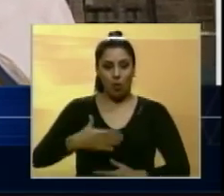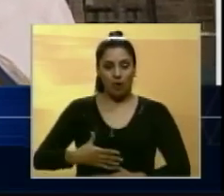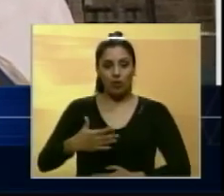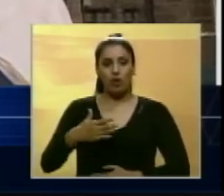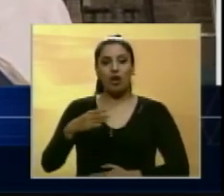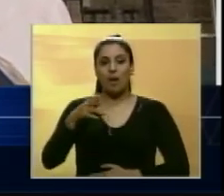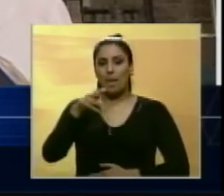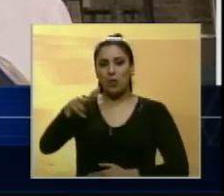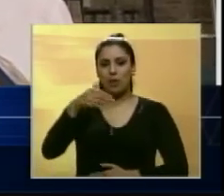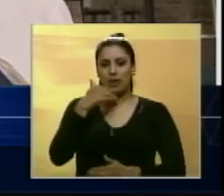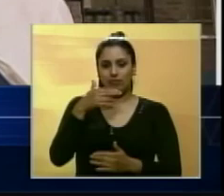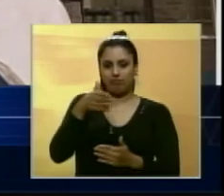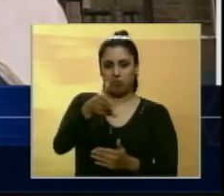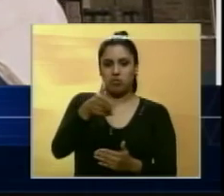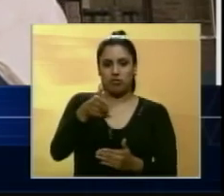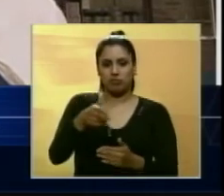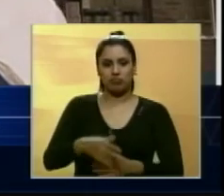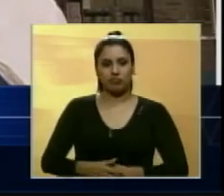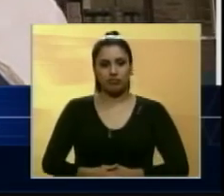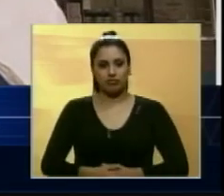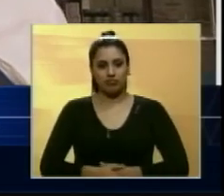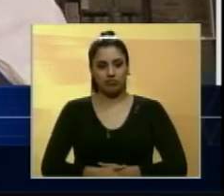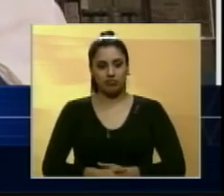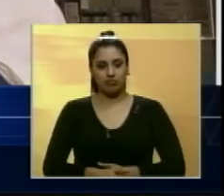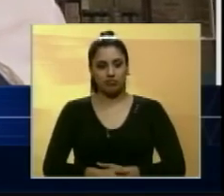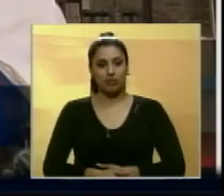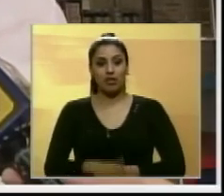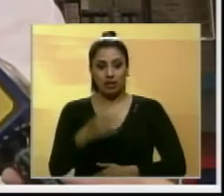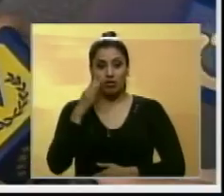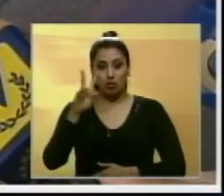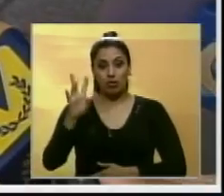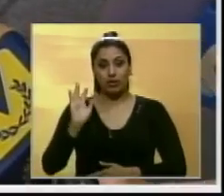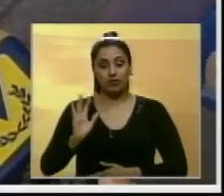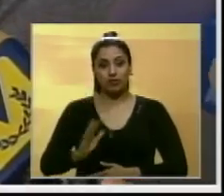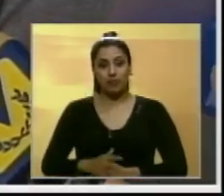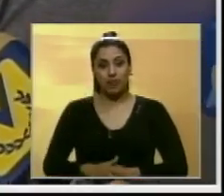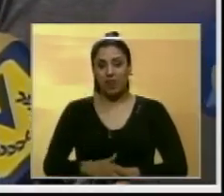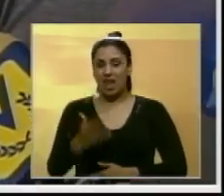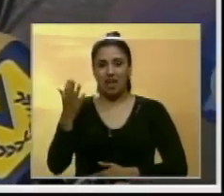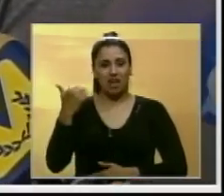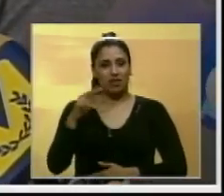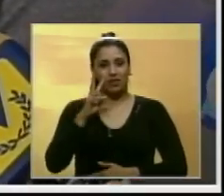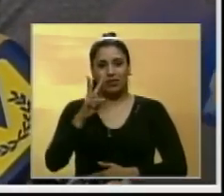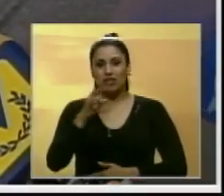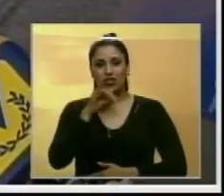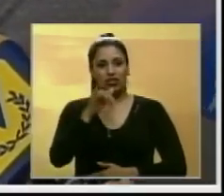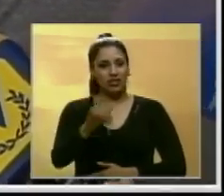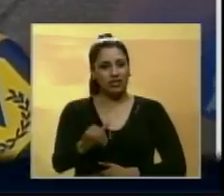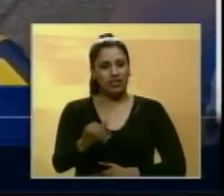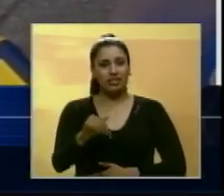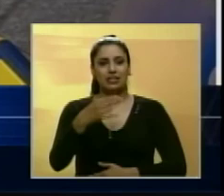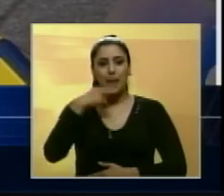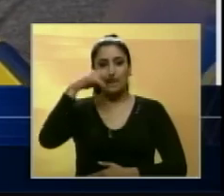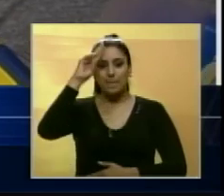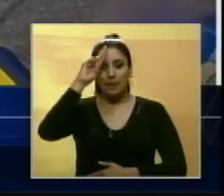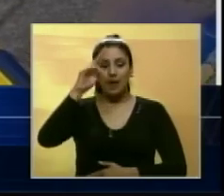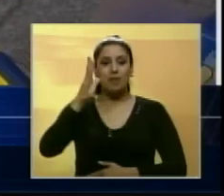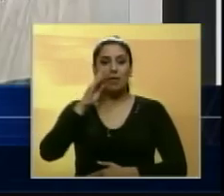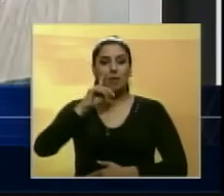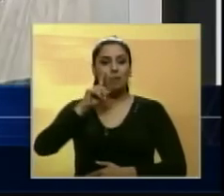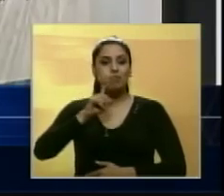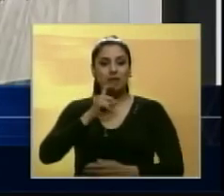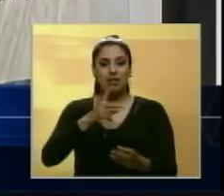a quemarropa a menos de 30 segundos. Eso fue lo que yo vi. Ayer dio la noticia que iba a ser papá y le quitaron